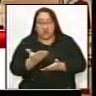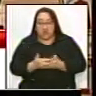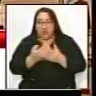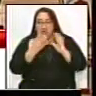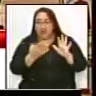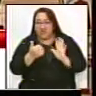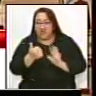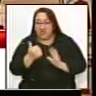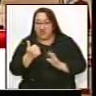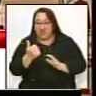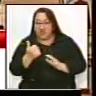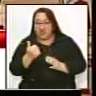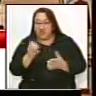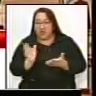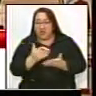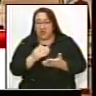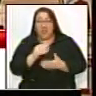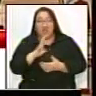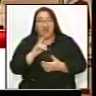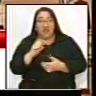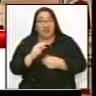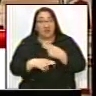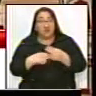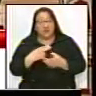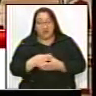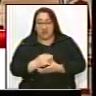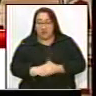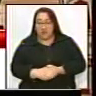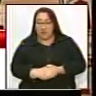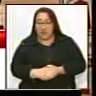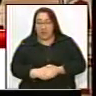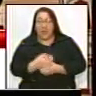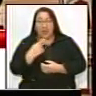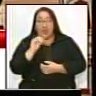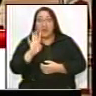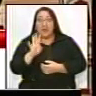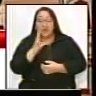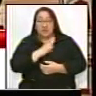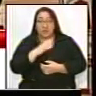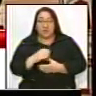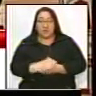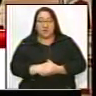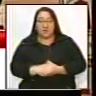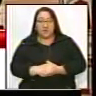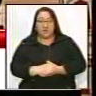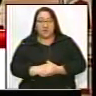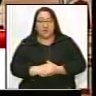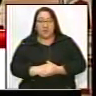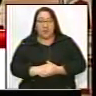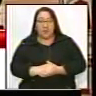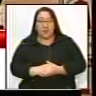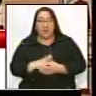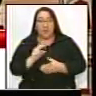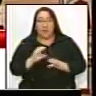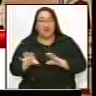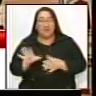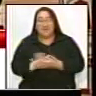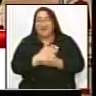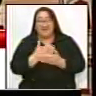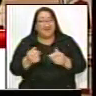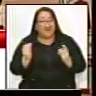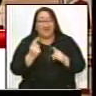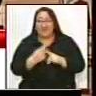hojas de un informe de bienes nacionales. Son cuatro gobiernos que no hicieron nada por